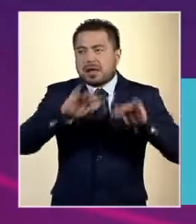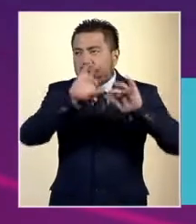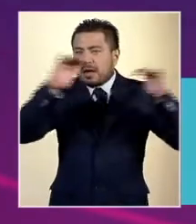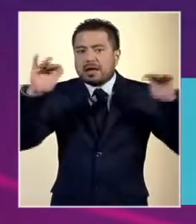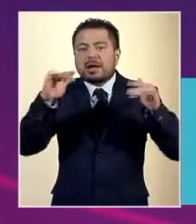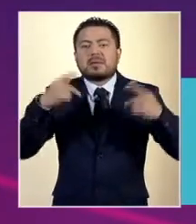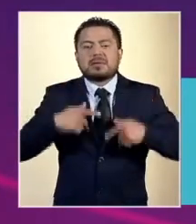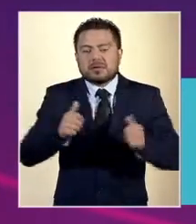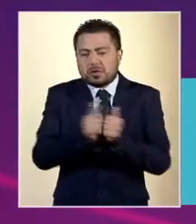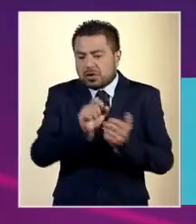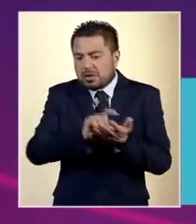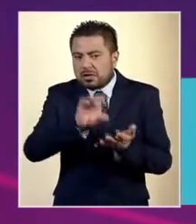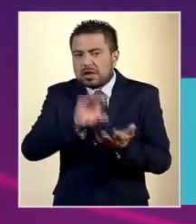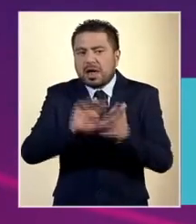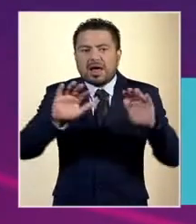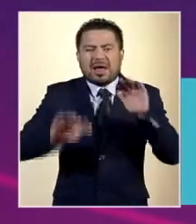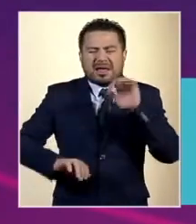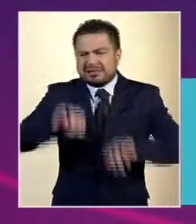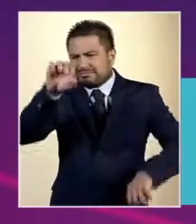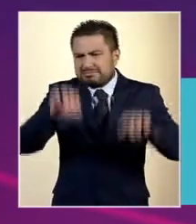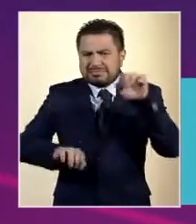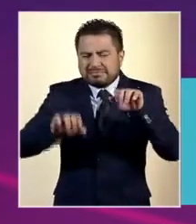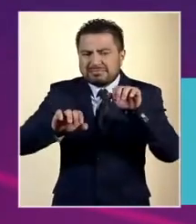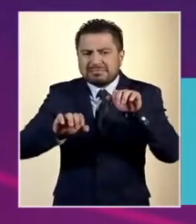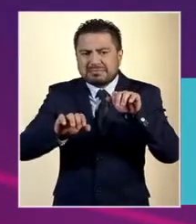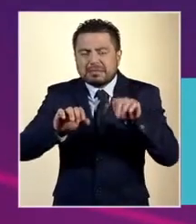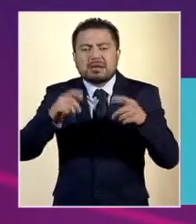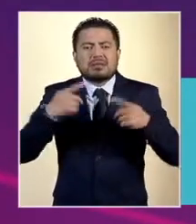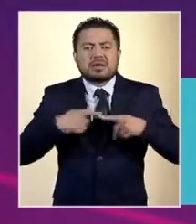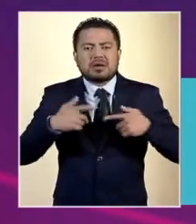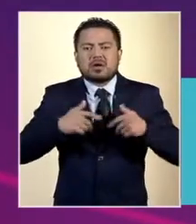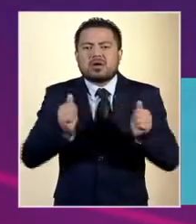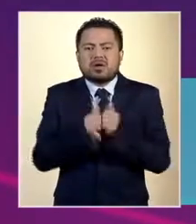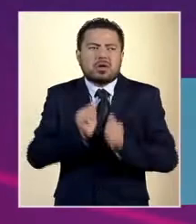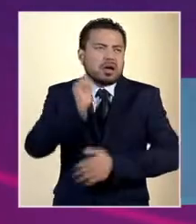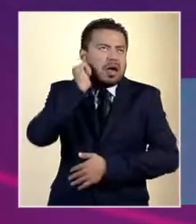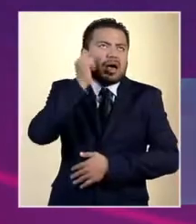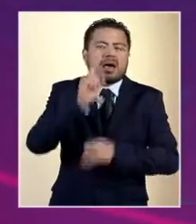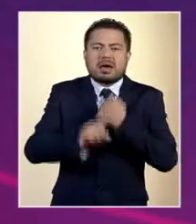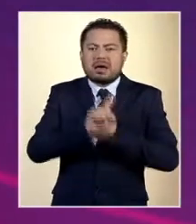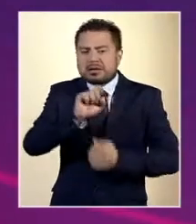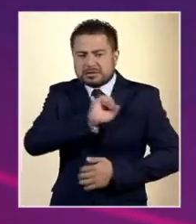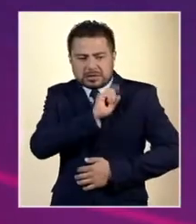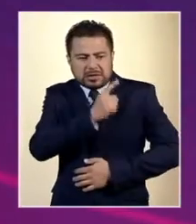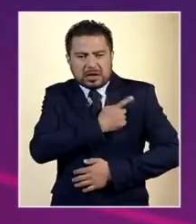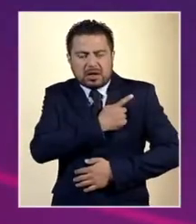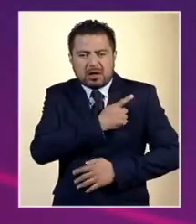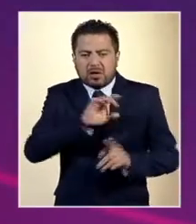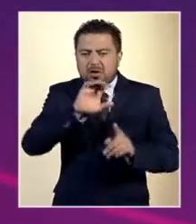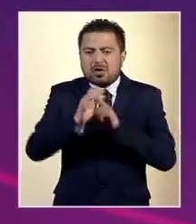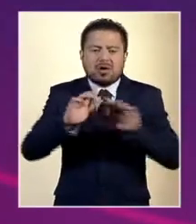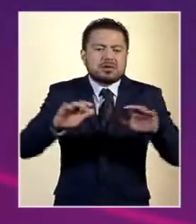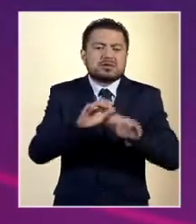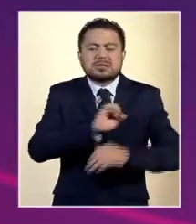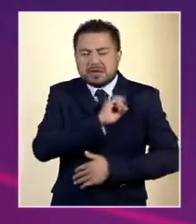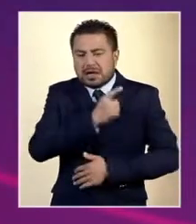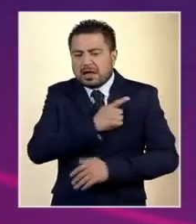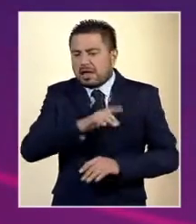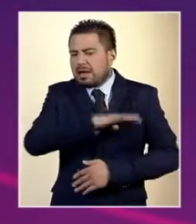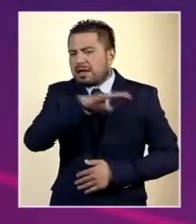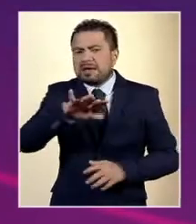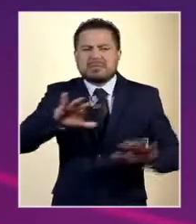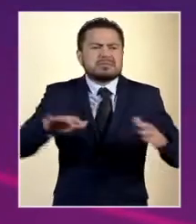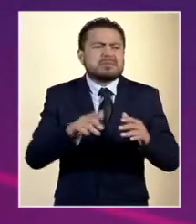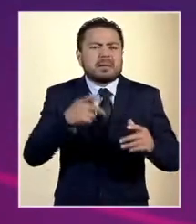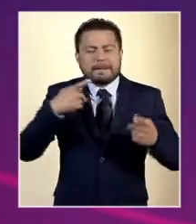mayores, personas con discapacidad, adultos mayores, personas con algún problema de salud, alguna condición de salud. Y en general